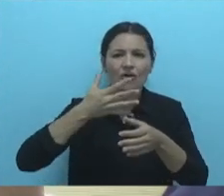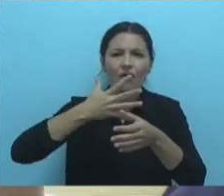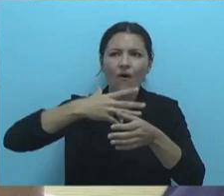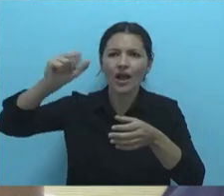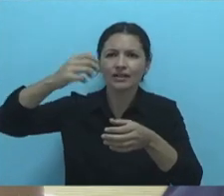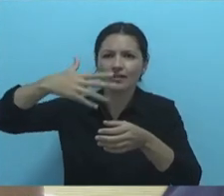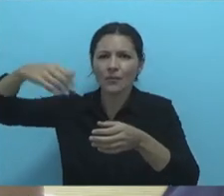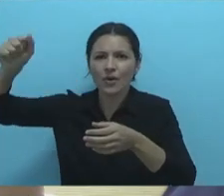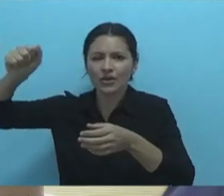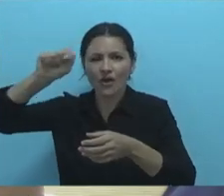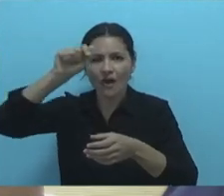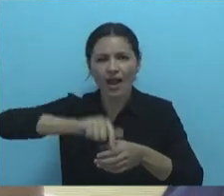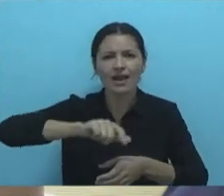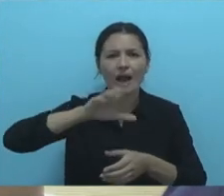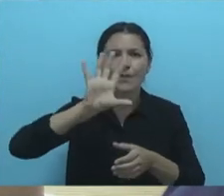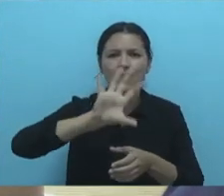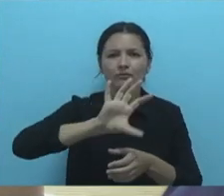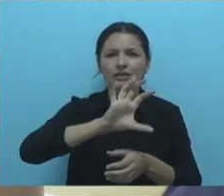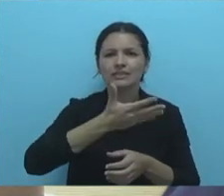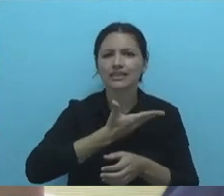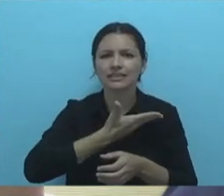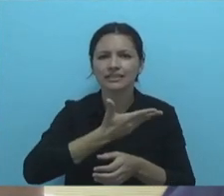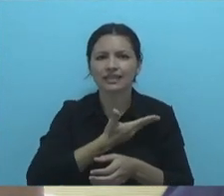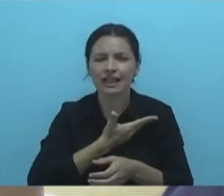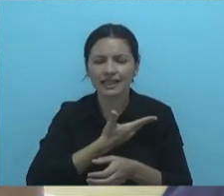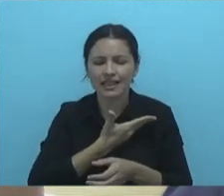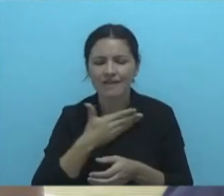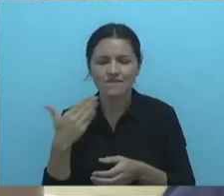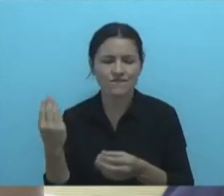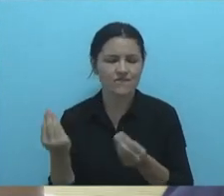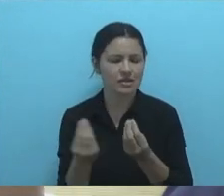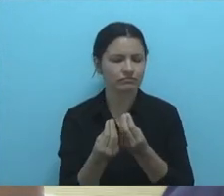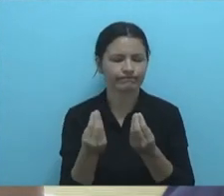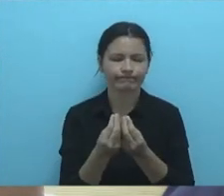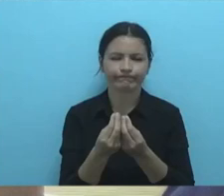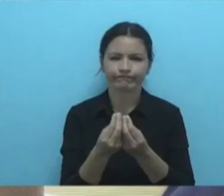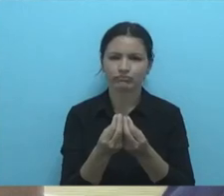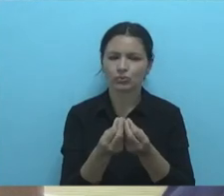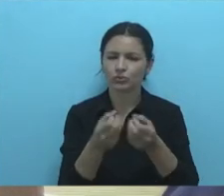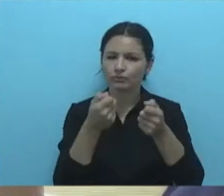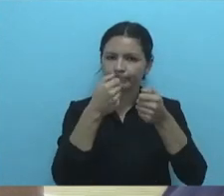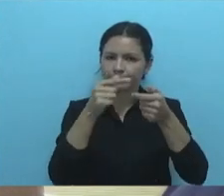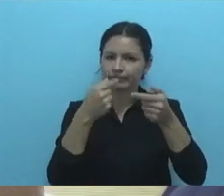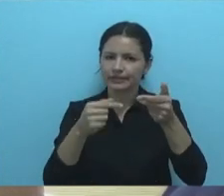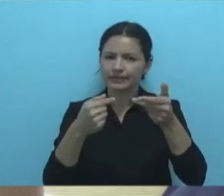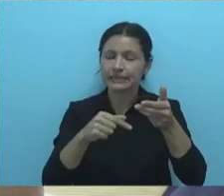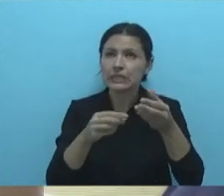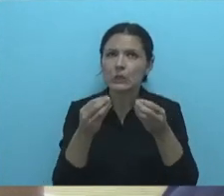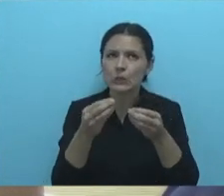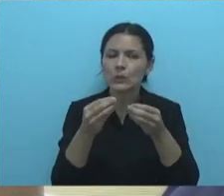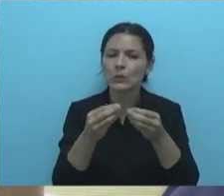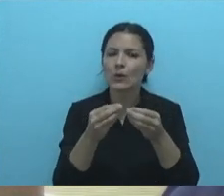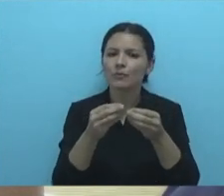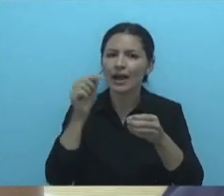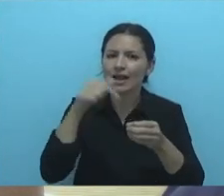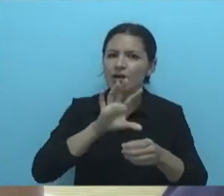de Santa Fe hay muchos elementos para pensar sobre eso pero es indispensable saber cuál va a ser la repercusión que tiene esta fusión